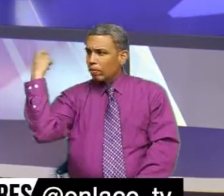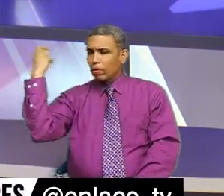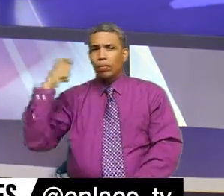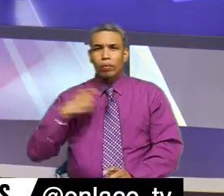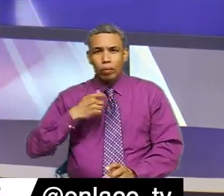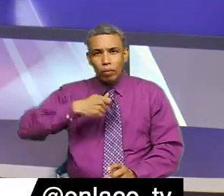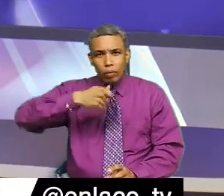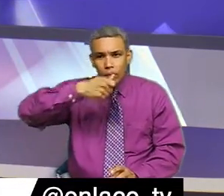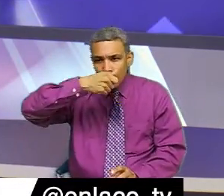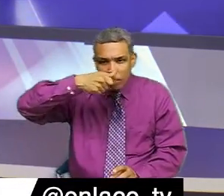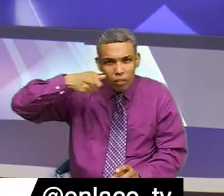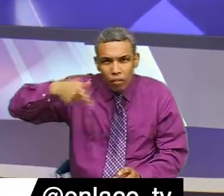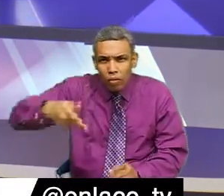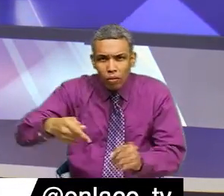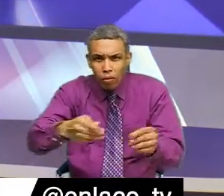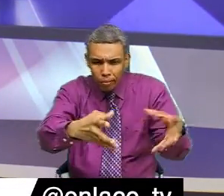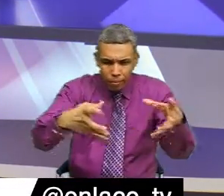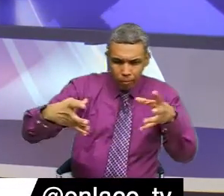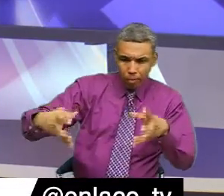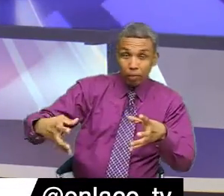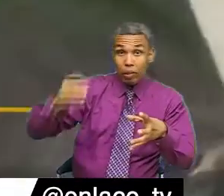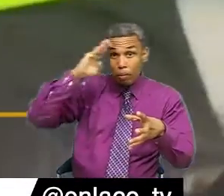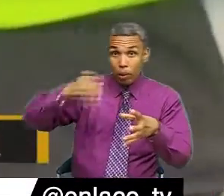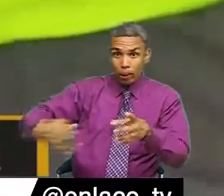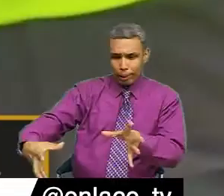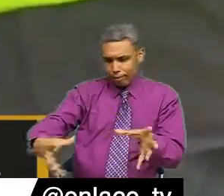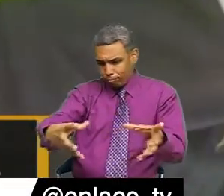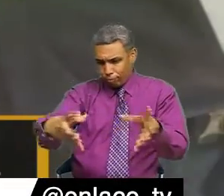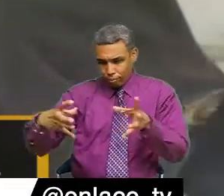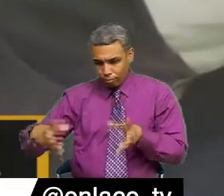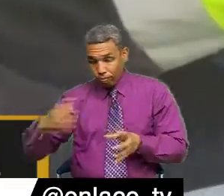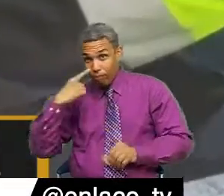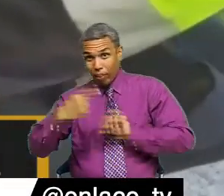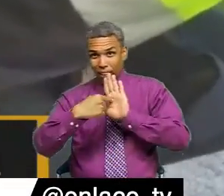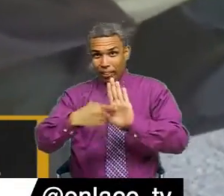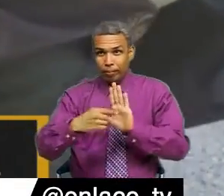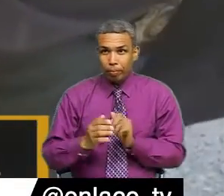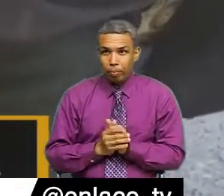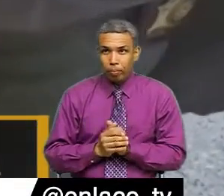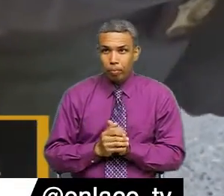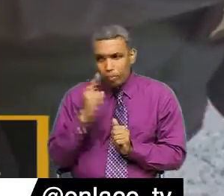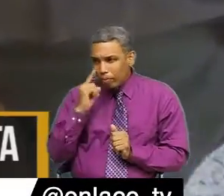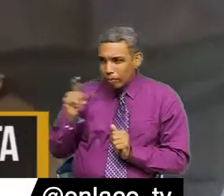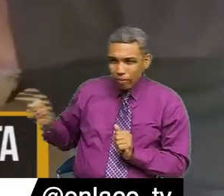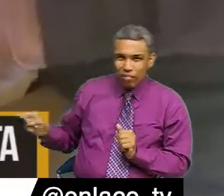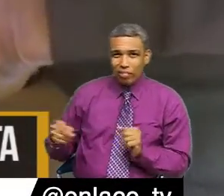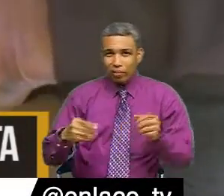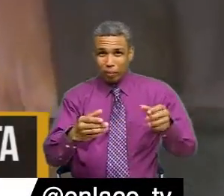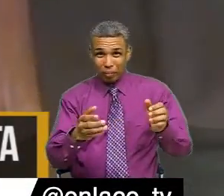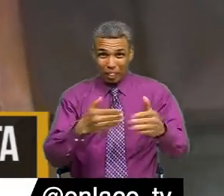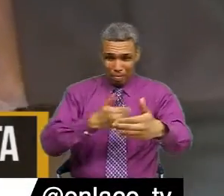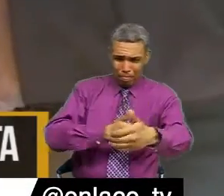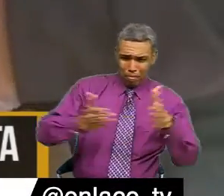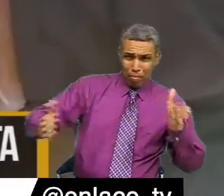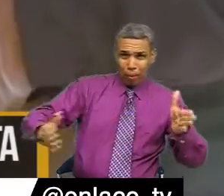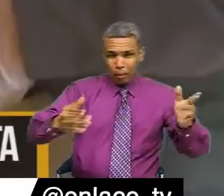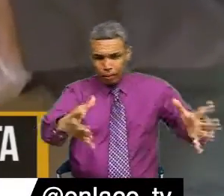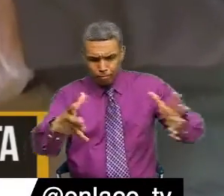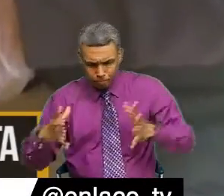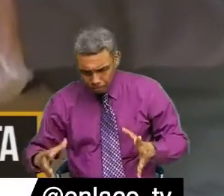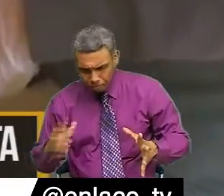ser trasladado hasta la ciudad de Cúcuta. Así destapan uno a uno los paquetes que se hallaron dentro de las cajas que hacían parte del cargamento